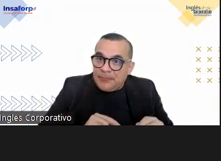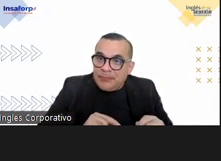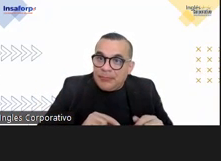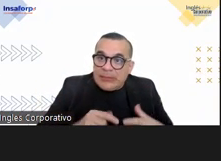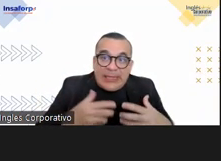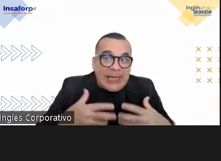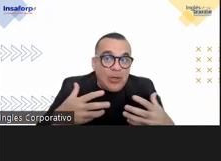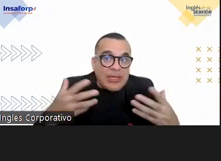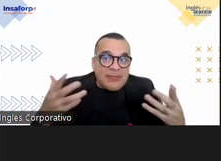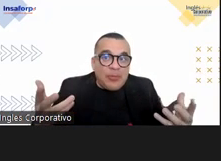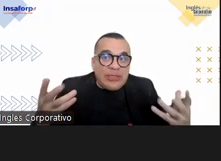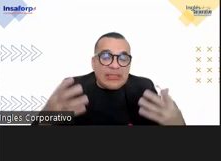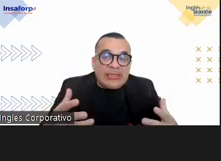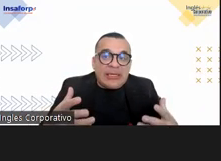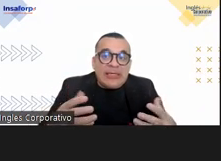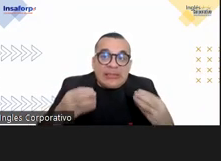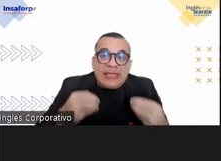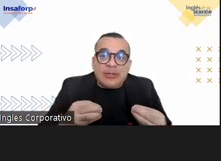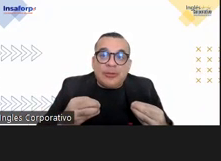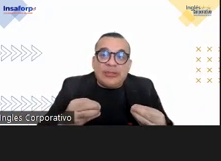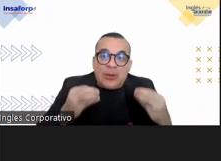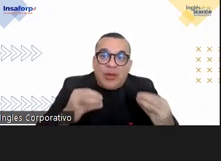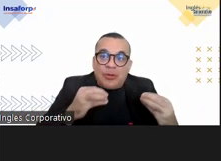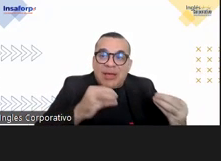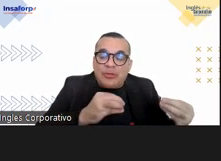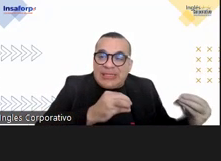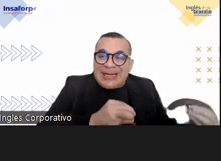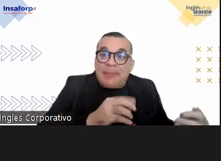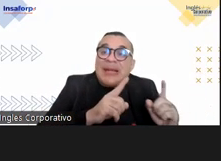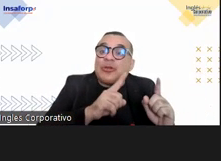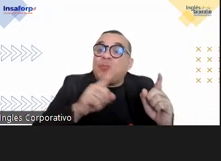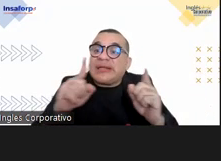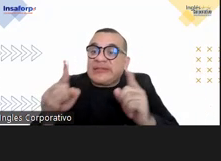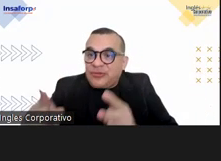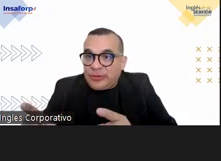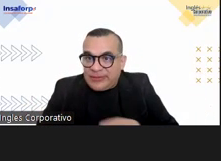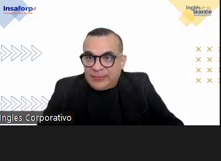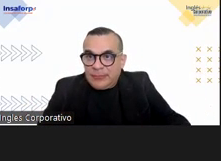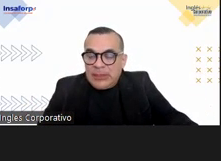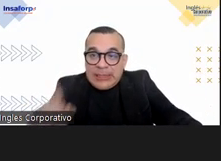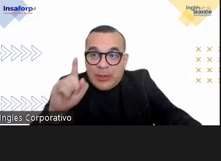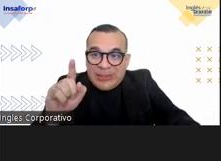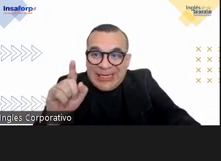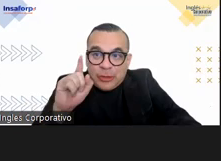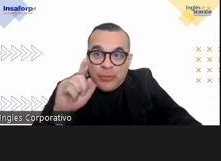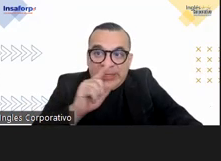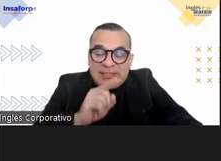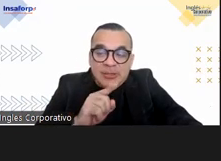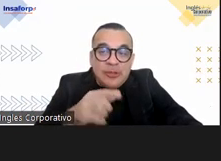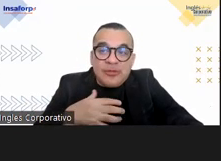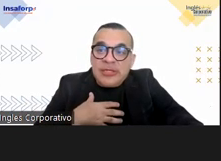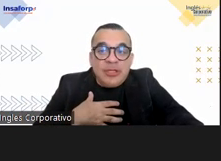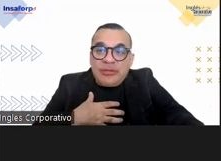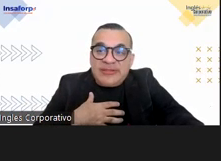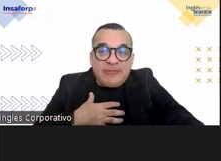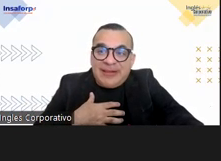elemental de qué es lo que debemos entender dentro del cuadro de mando integral para tomar decisiones. Recuerde, la toma de